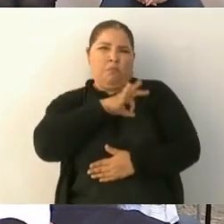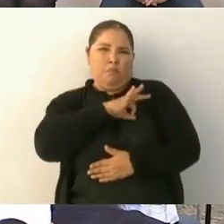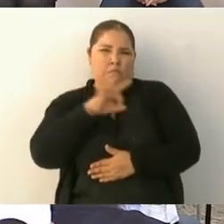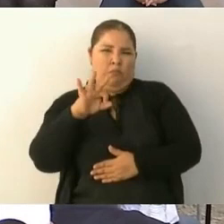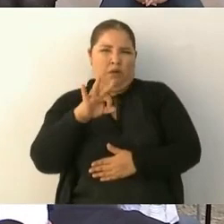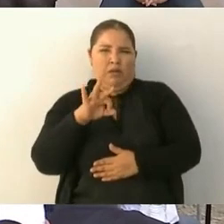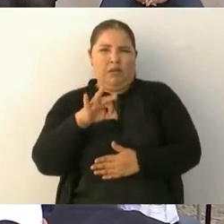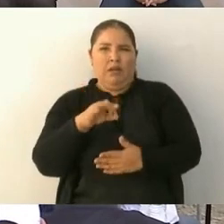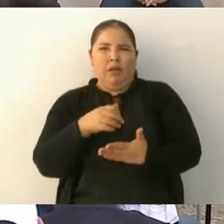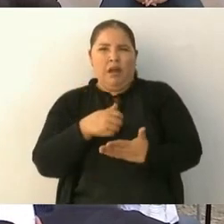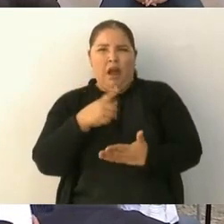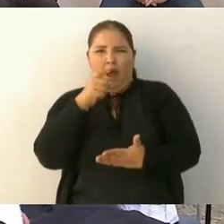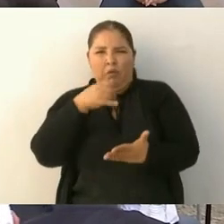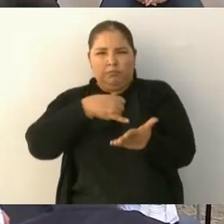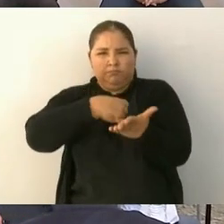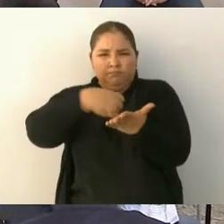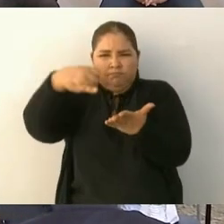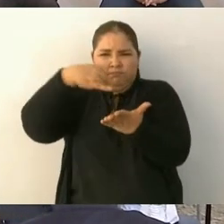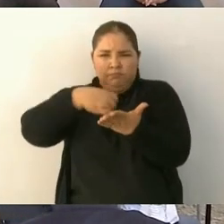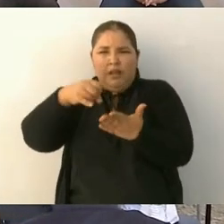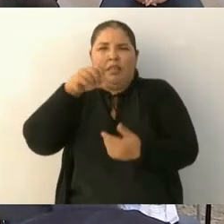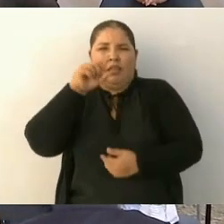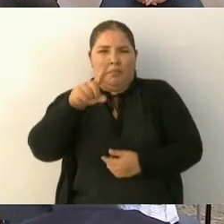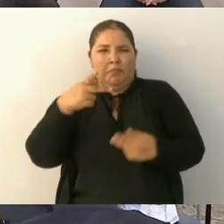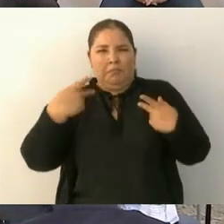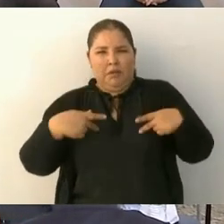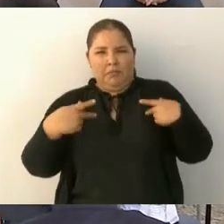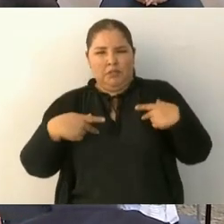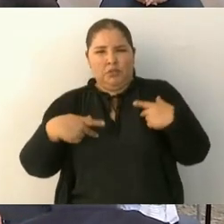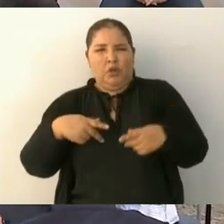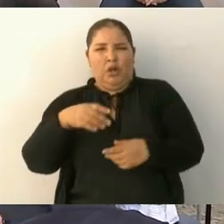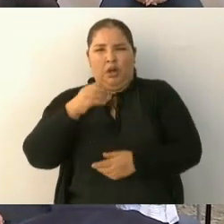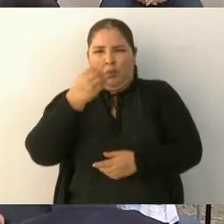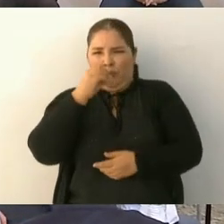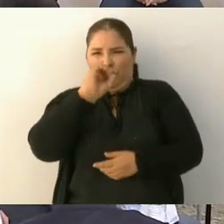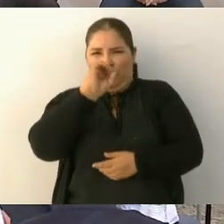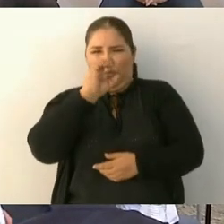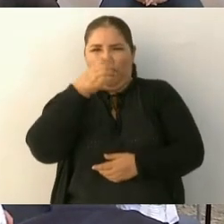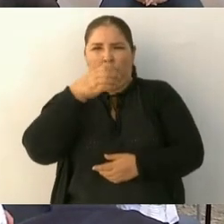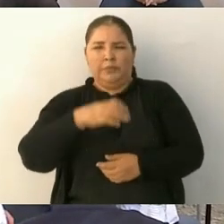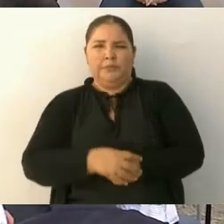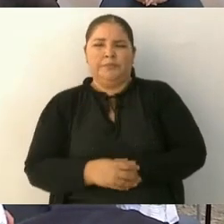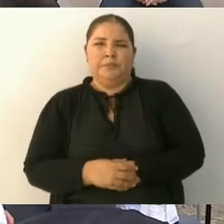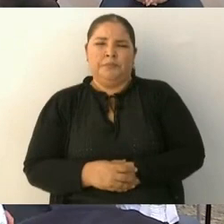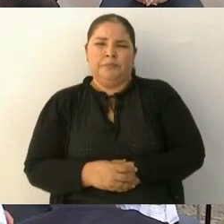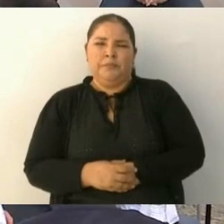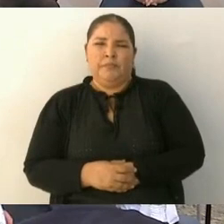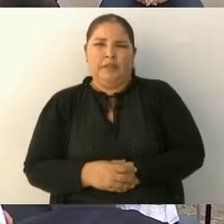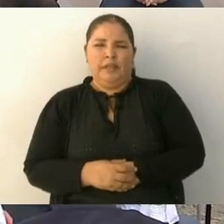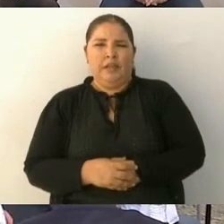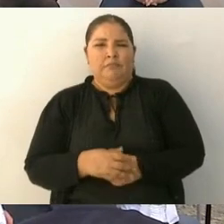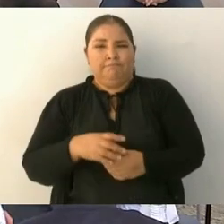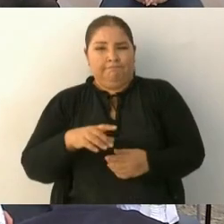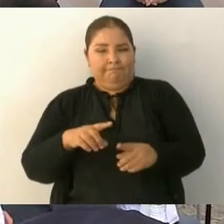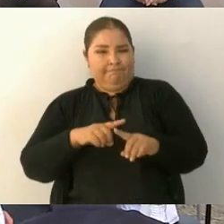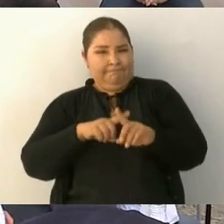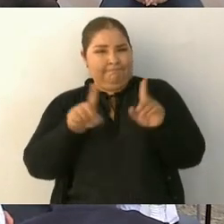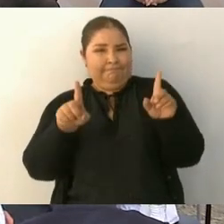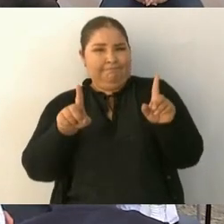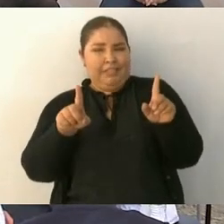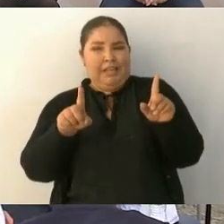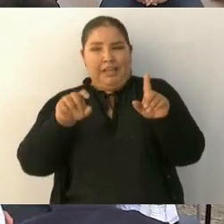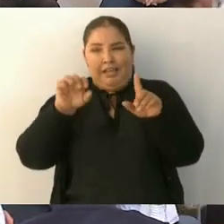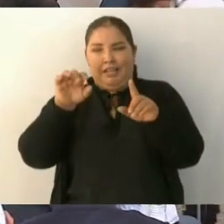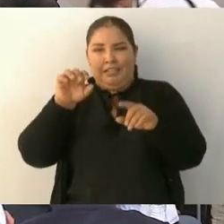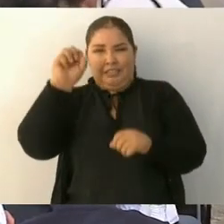no nada más para riego, sino para consumo humano y generación de energía eléctrica. En contraste, la zona sur